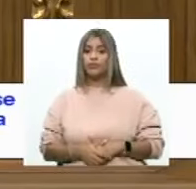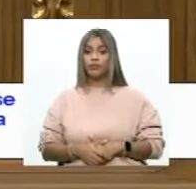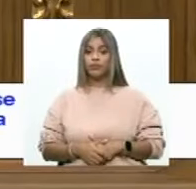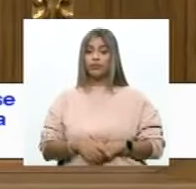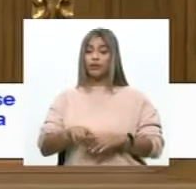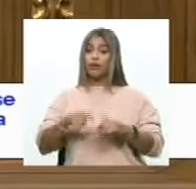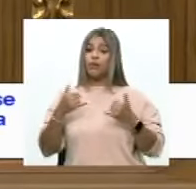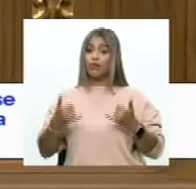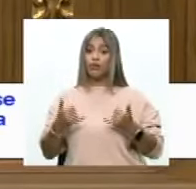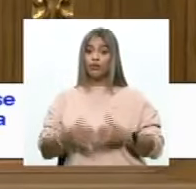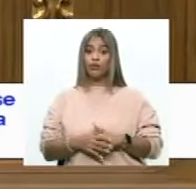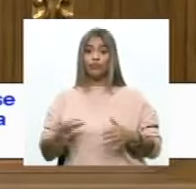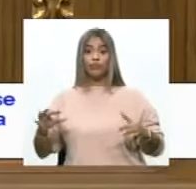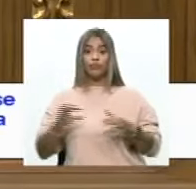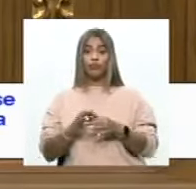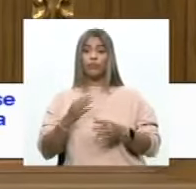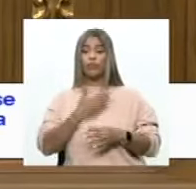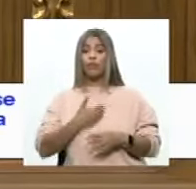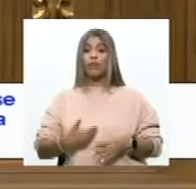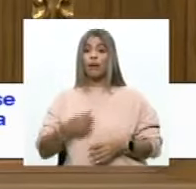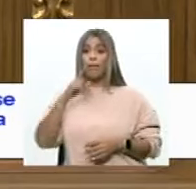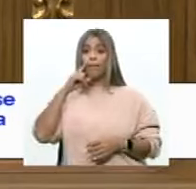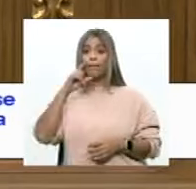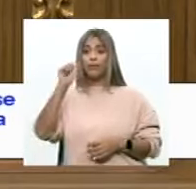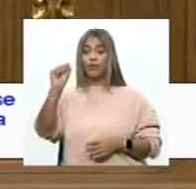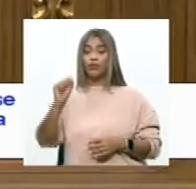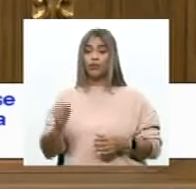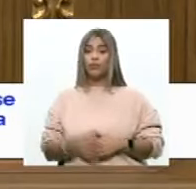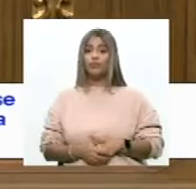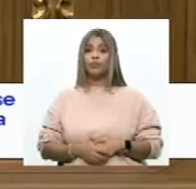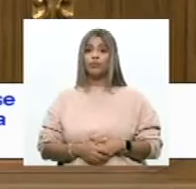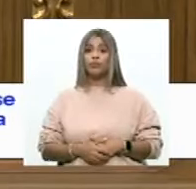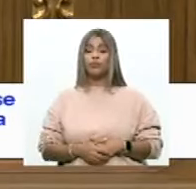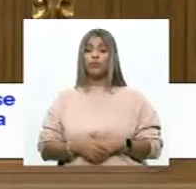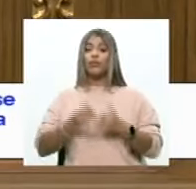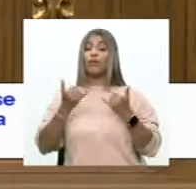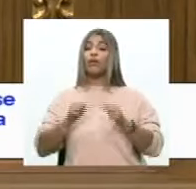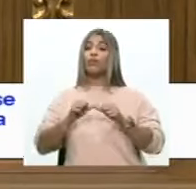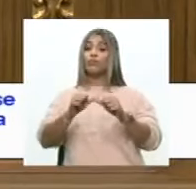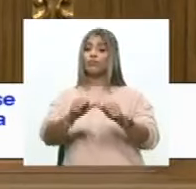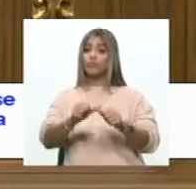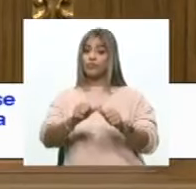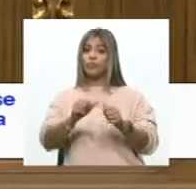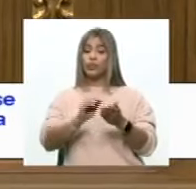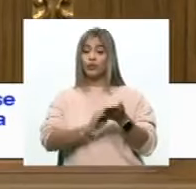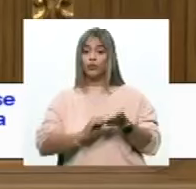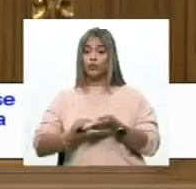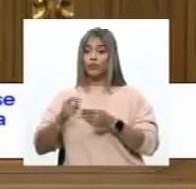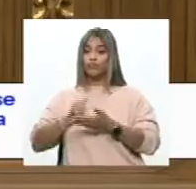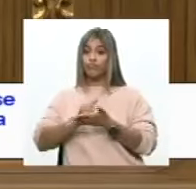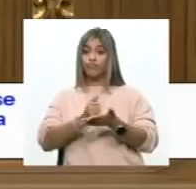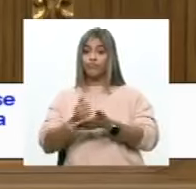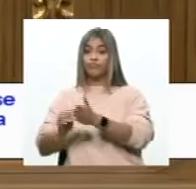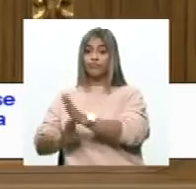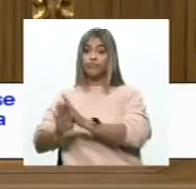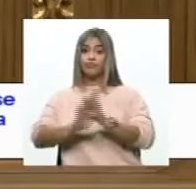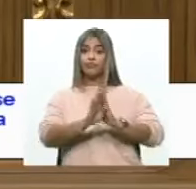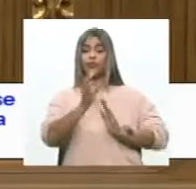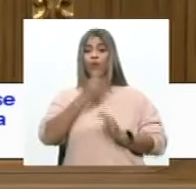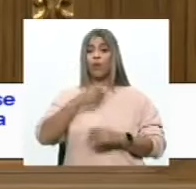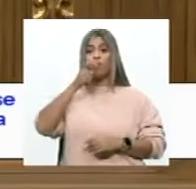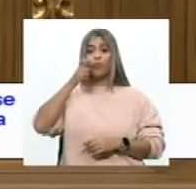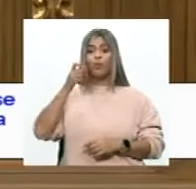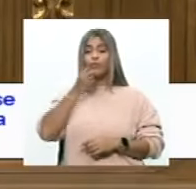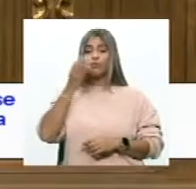y hoy de la mano del presidente Nicolás Maduro Moros, quien continúa reivindicando a los pueblos indígenas. Que